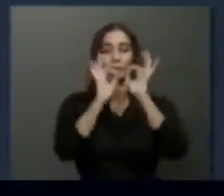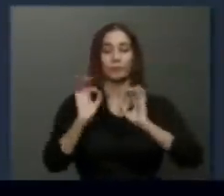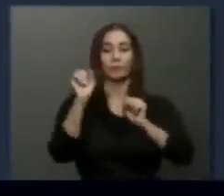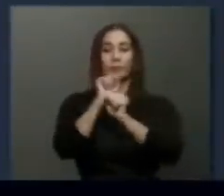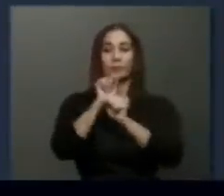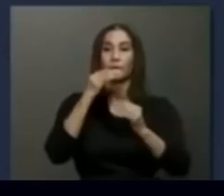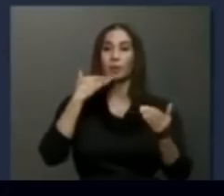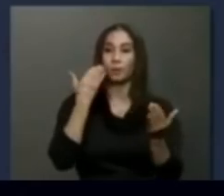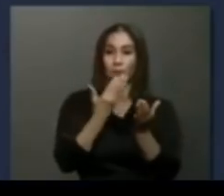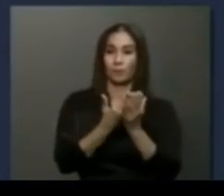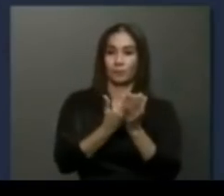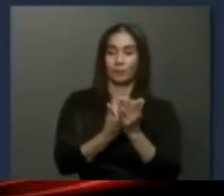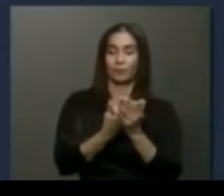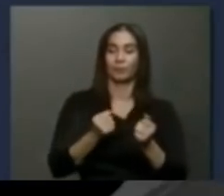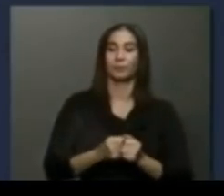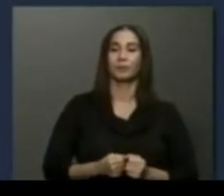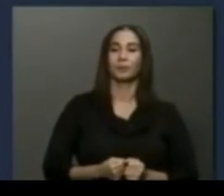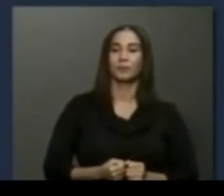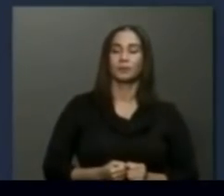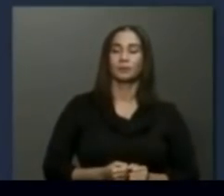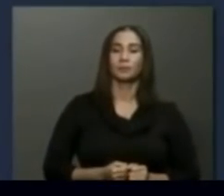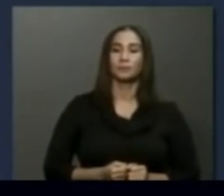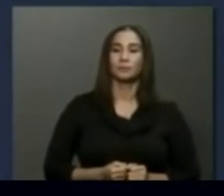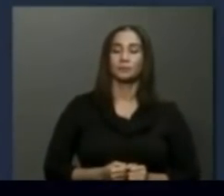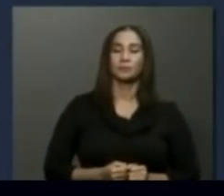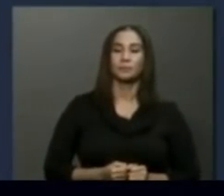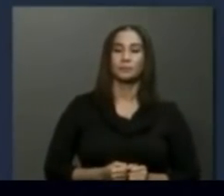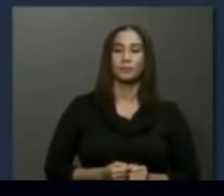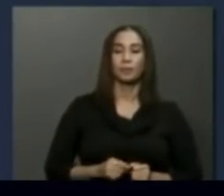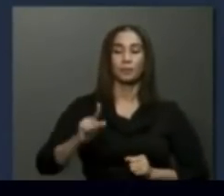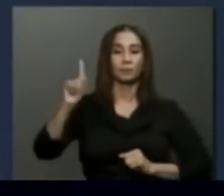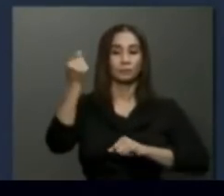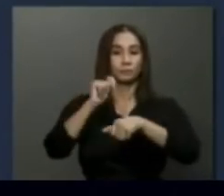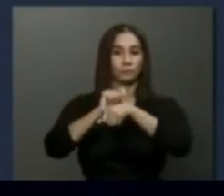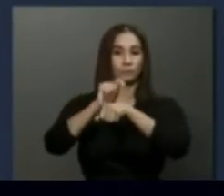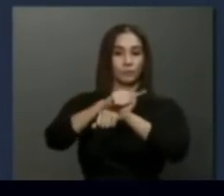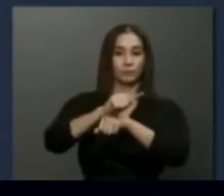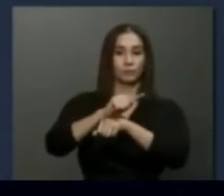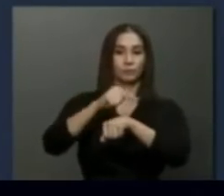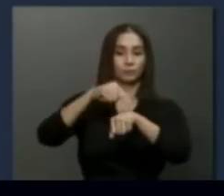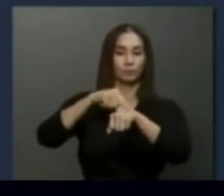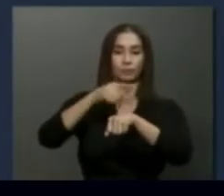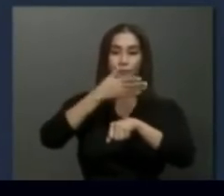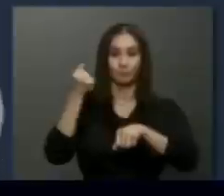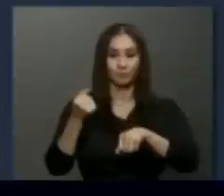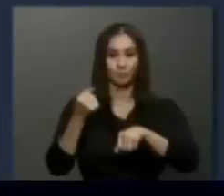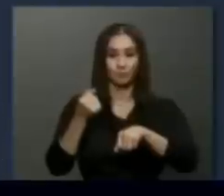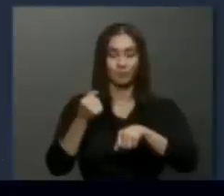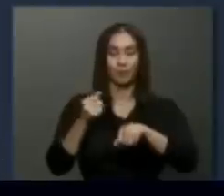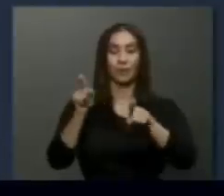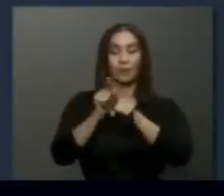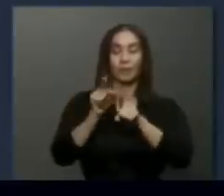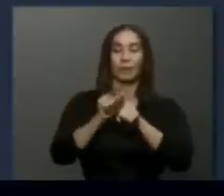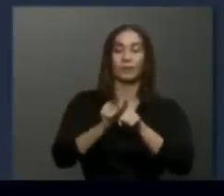empleos dignos y de calidad. No solamente el turismo está en su mejor momento, está en su